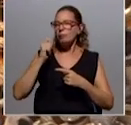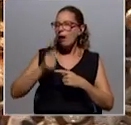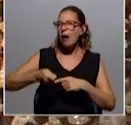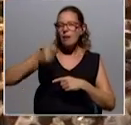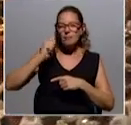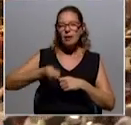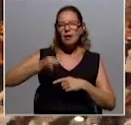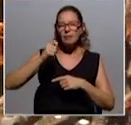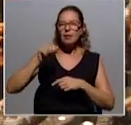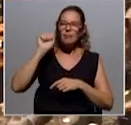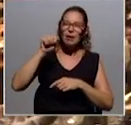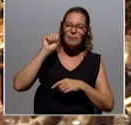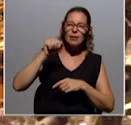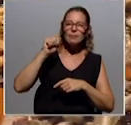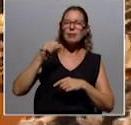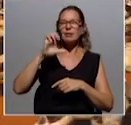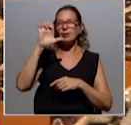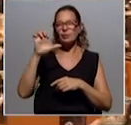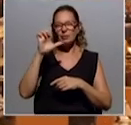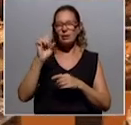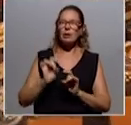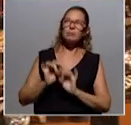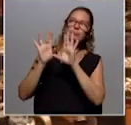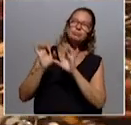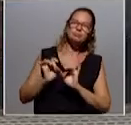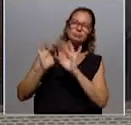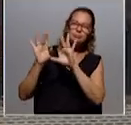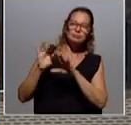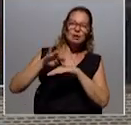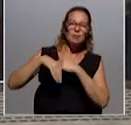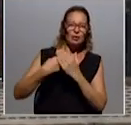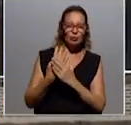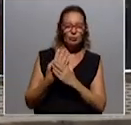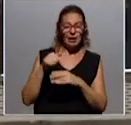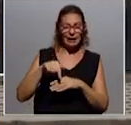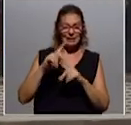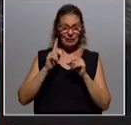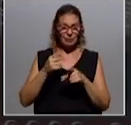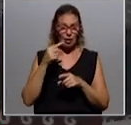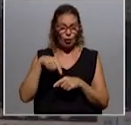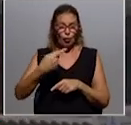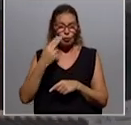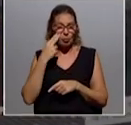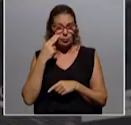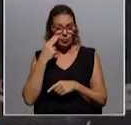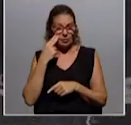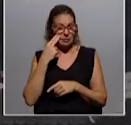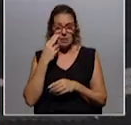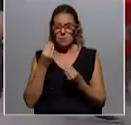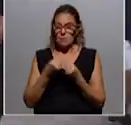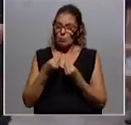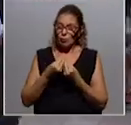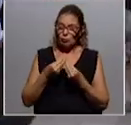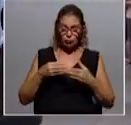martillando o golpeando puertas en la Unión Europea para exportar los productos del Mercosur. Aquí también hay otros problemas en el país. Pacífico, y como vamos a